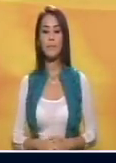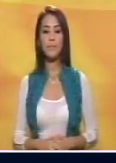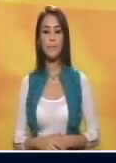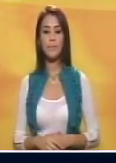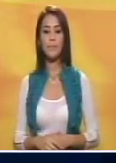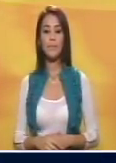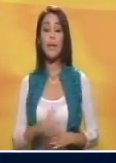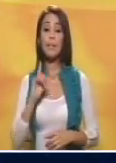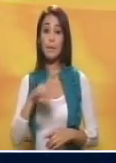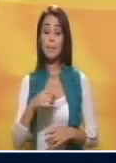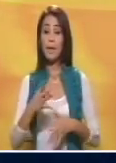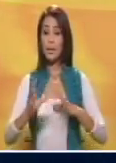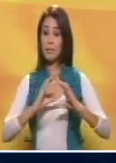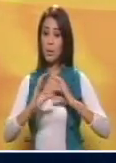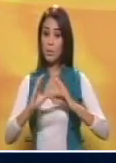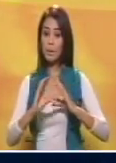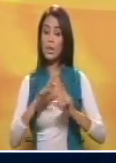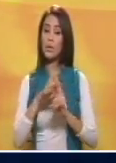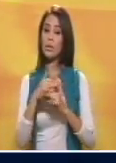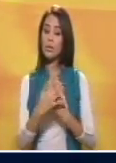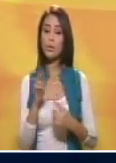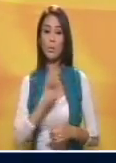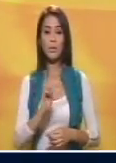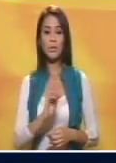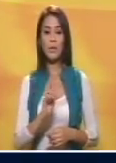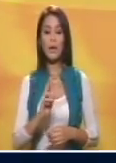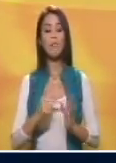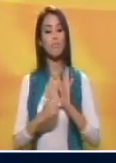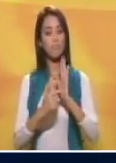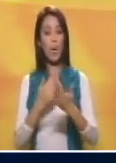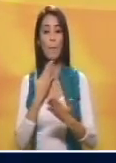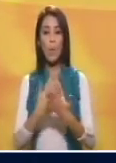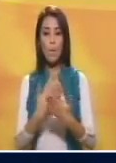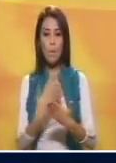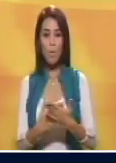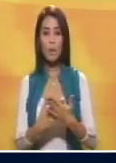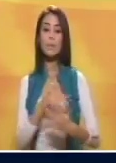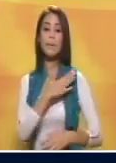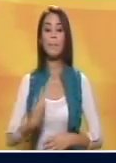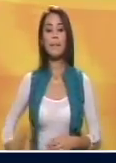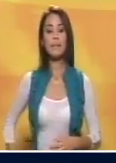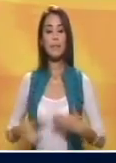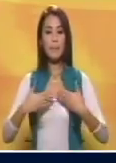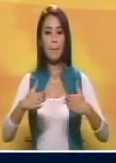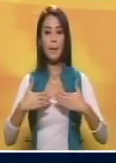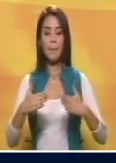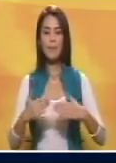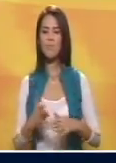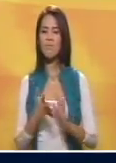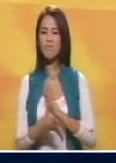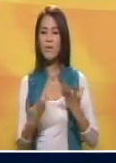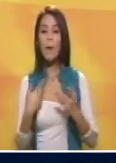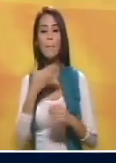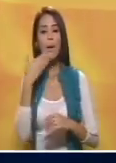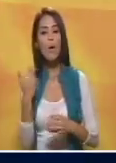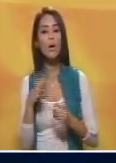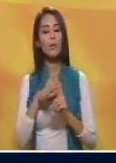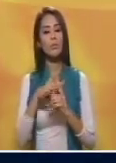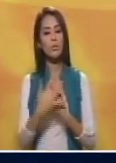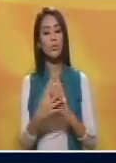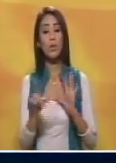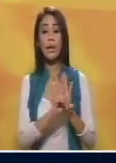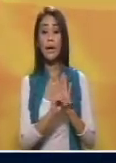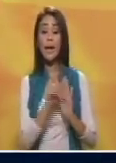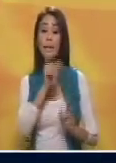precisó que además de conversar sobre la situación venezolana, le presentó propuestas al mandatario panameño sobre cómo mejorar la situación legal de